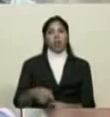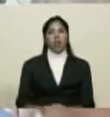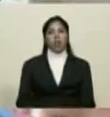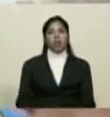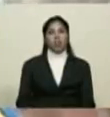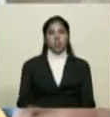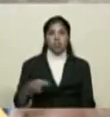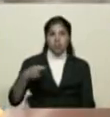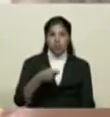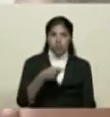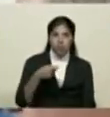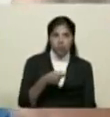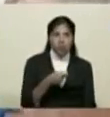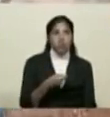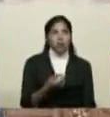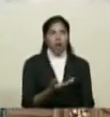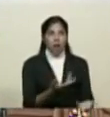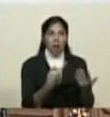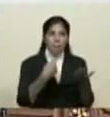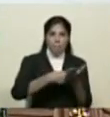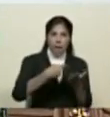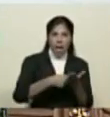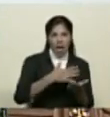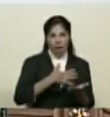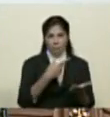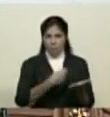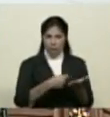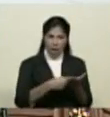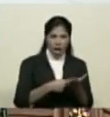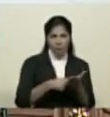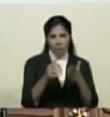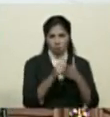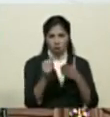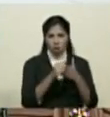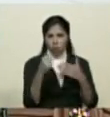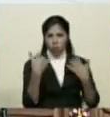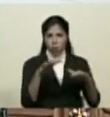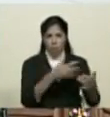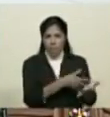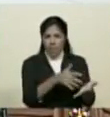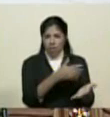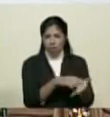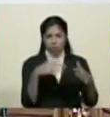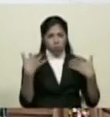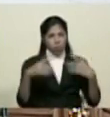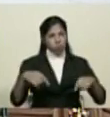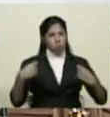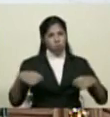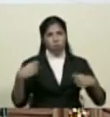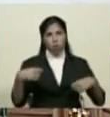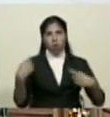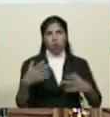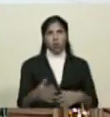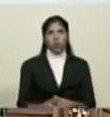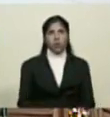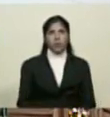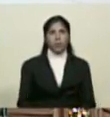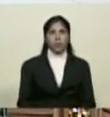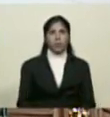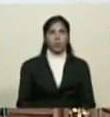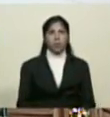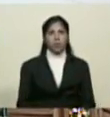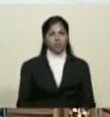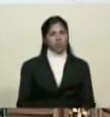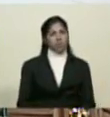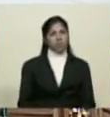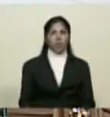cobro en millones de dólares, según lo que se presume en las pesquisas iniciales. Pero también, qué